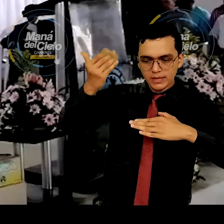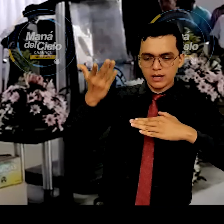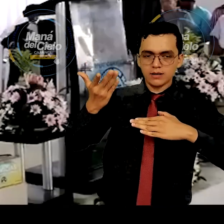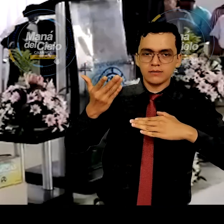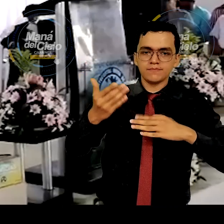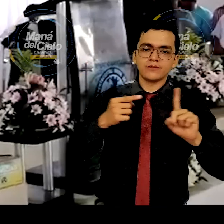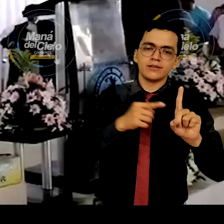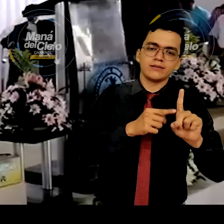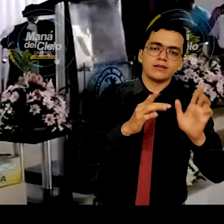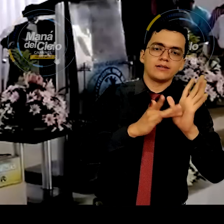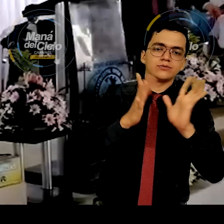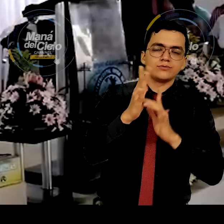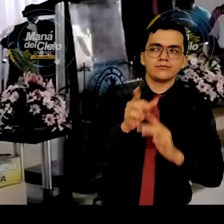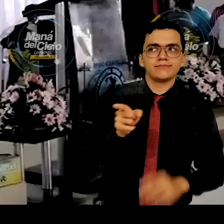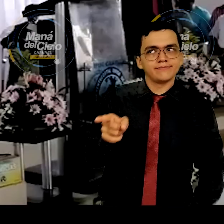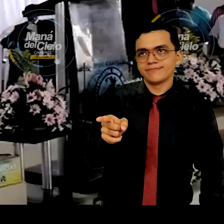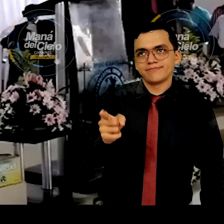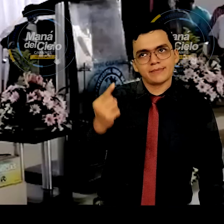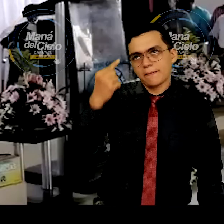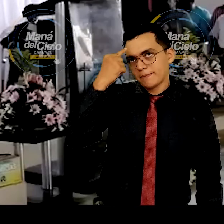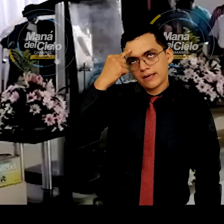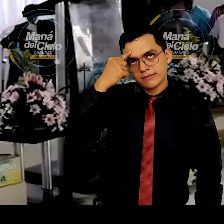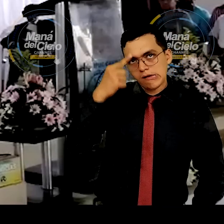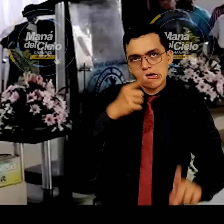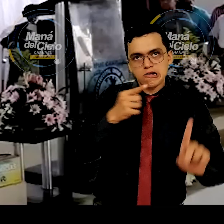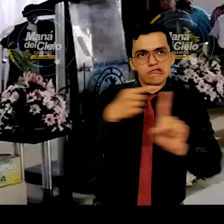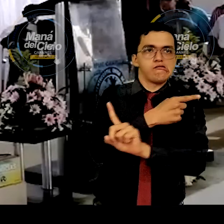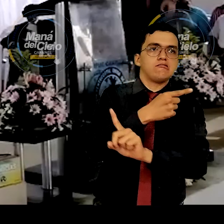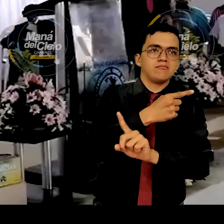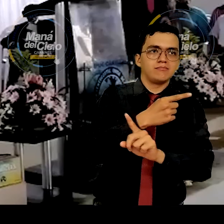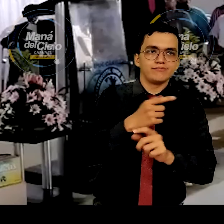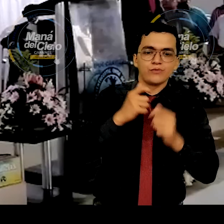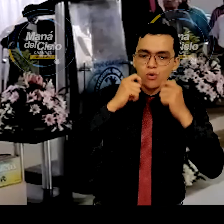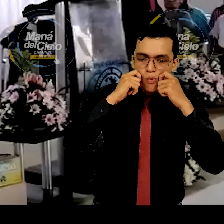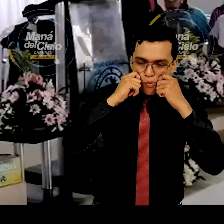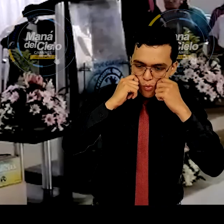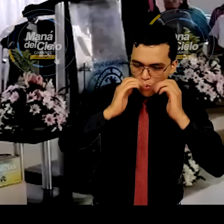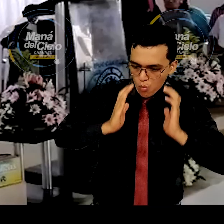para dar almuerzo a todos tus hermanos? Esa ofrenda no alcanza.